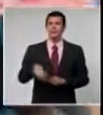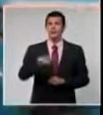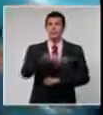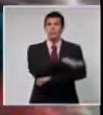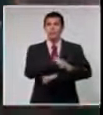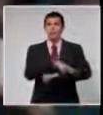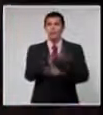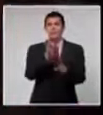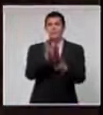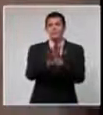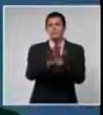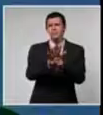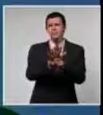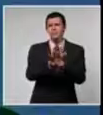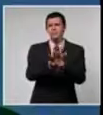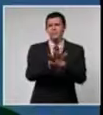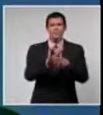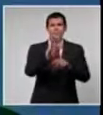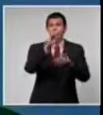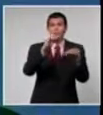de la mañana en que sale el sol.